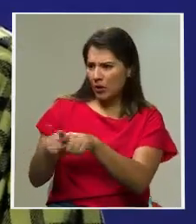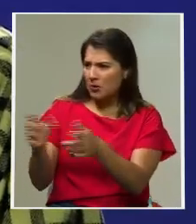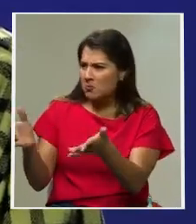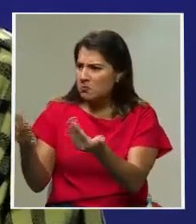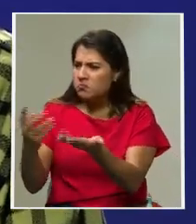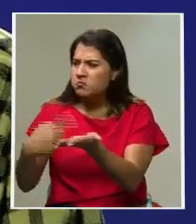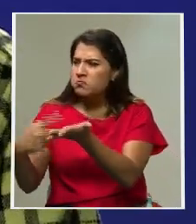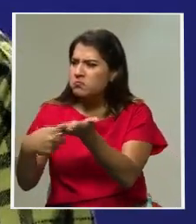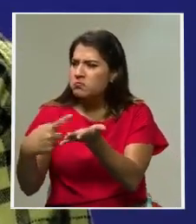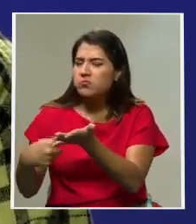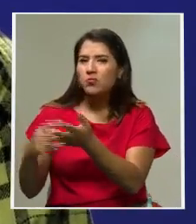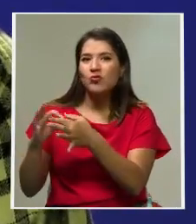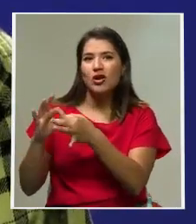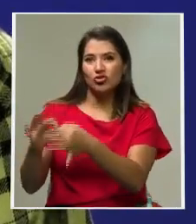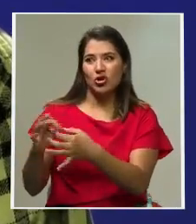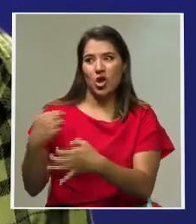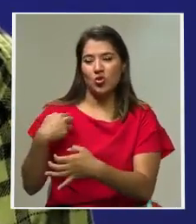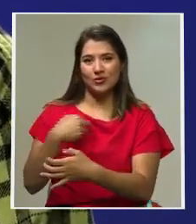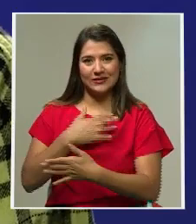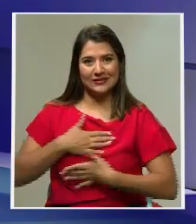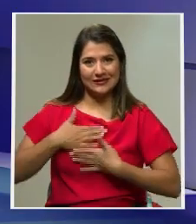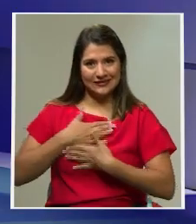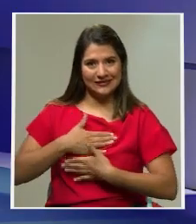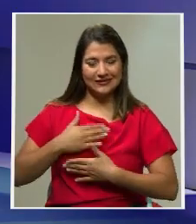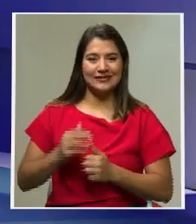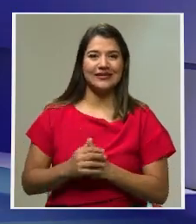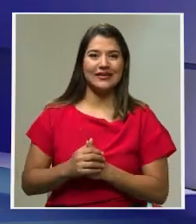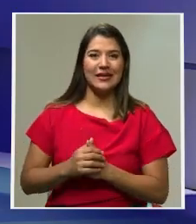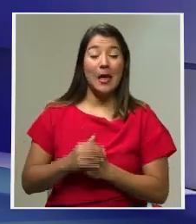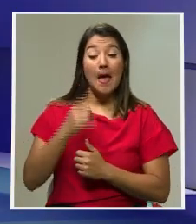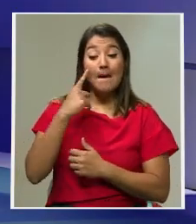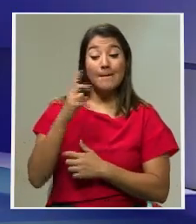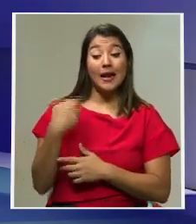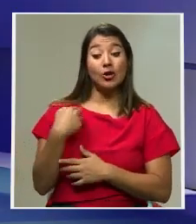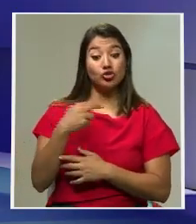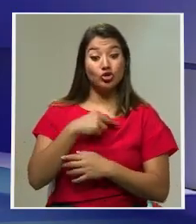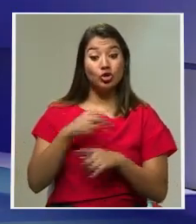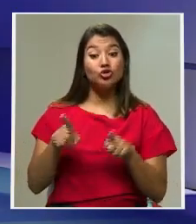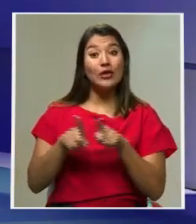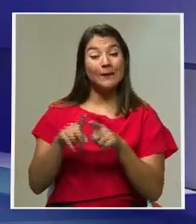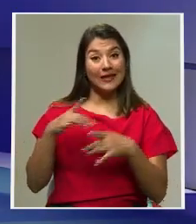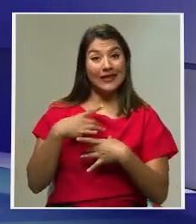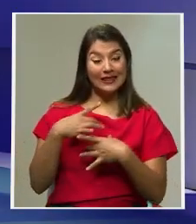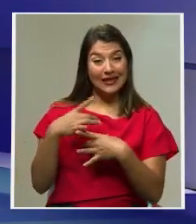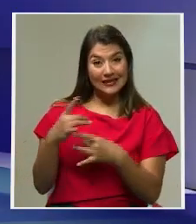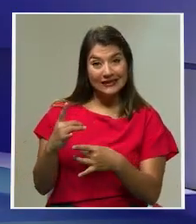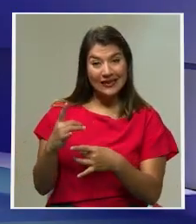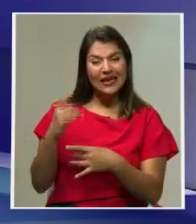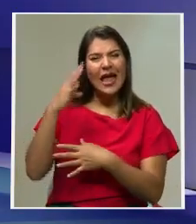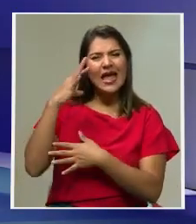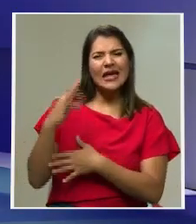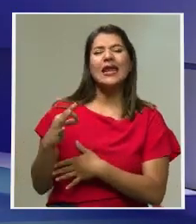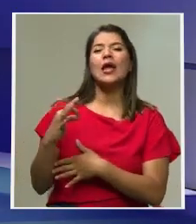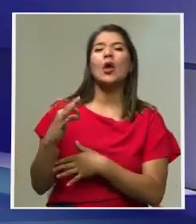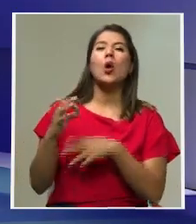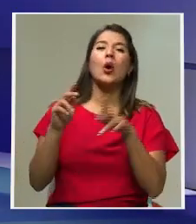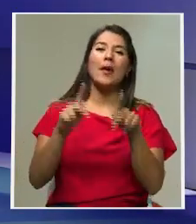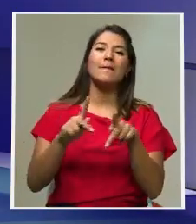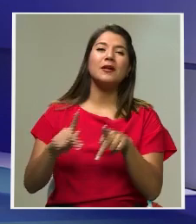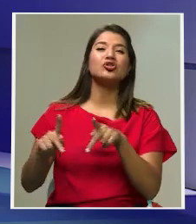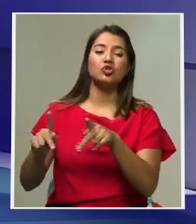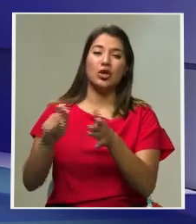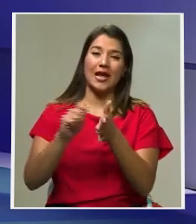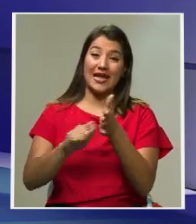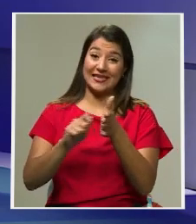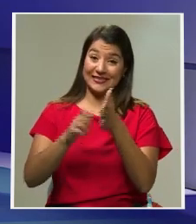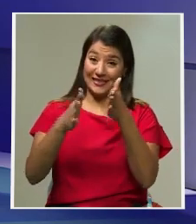eso que disfrutamos. Ahí nos interesaba también, y creo que bueno, los autores y autoras que nos acompañan en el